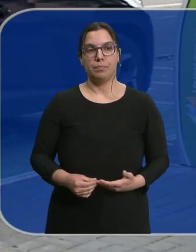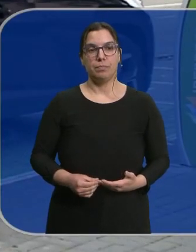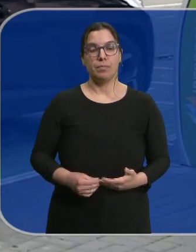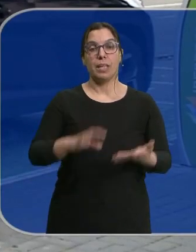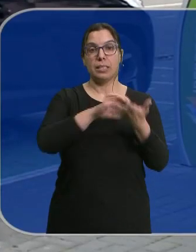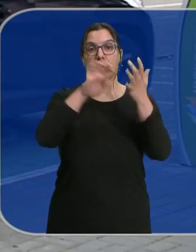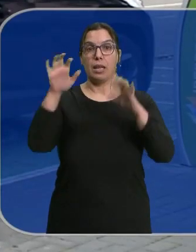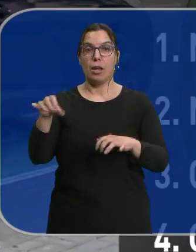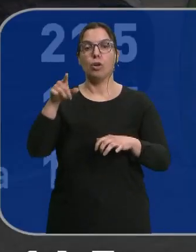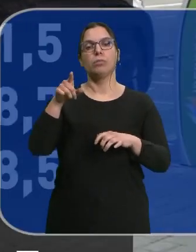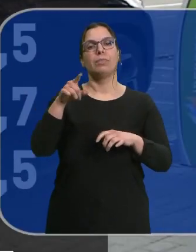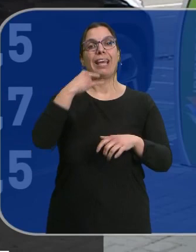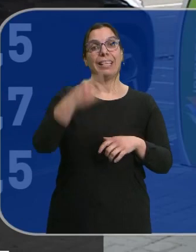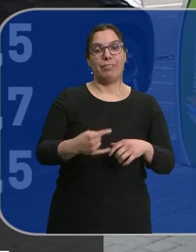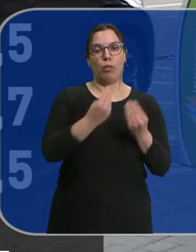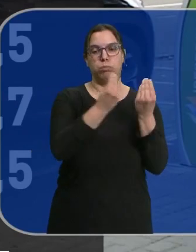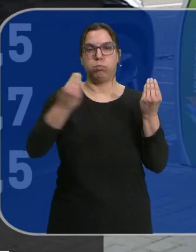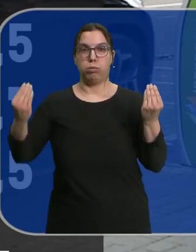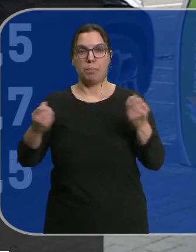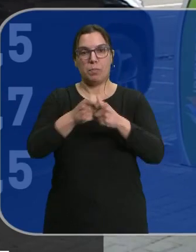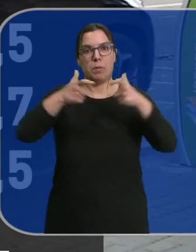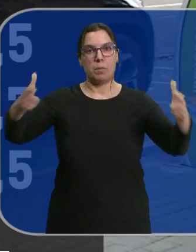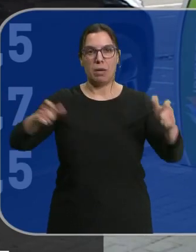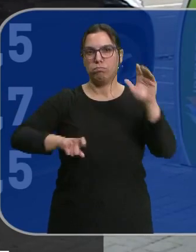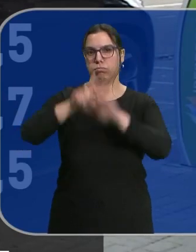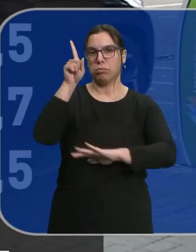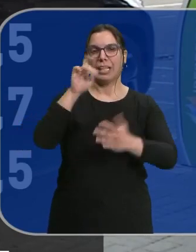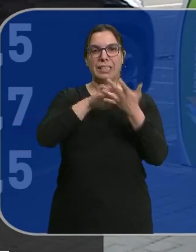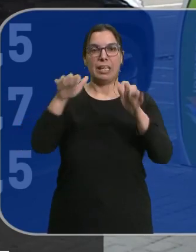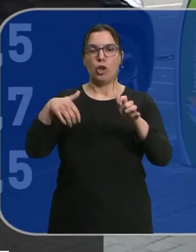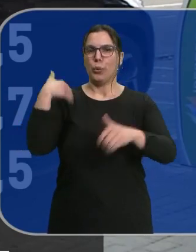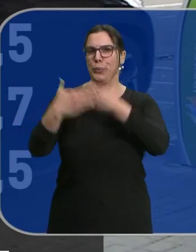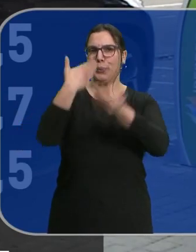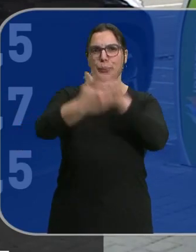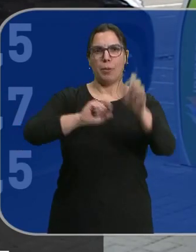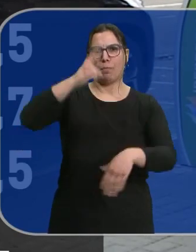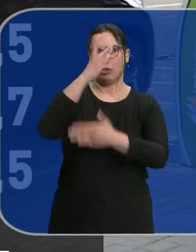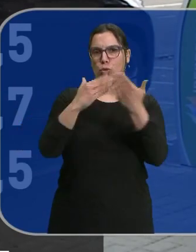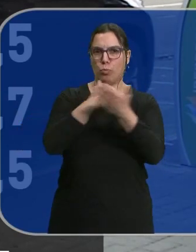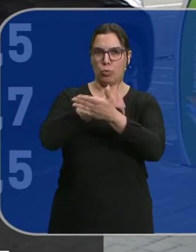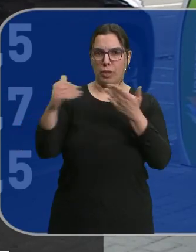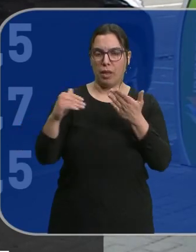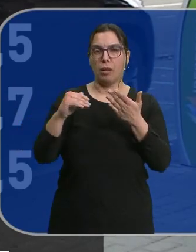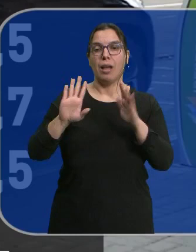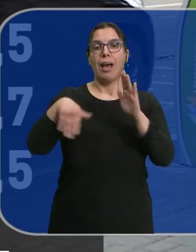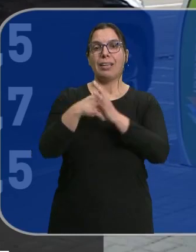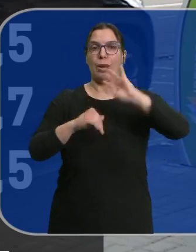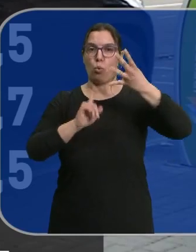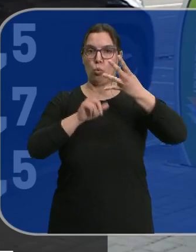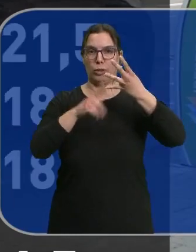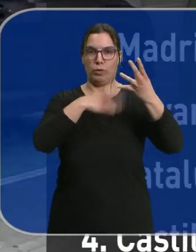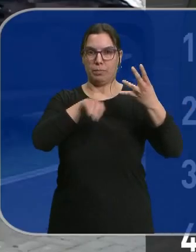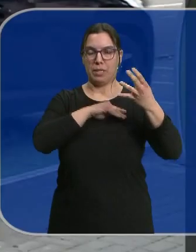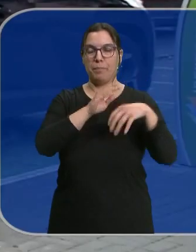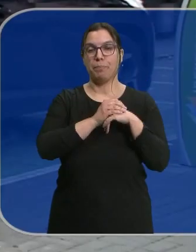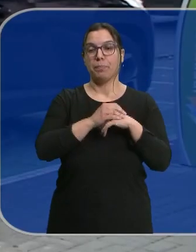Castilla y León dispara su electrificación. Es la comunidad autónoma que más avanza en electromovilidad y escala hasta el 4.º puesto del país.